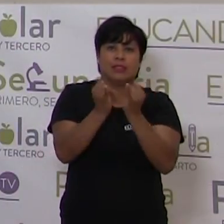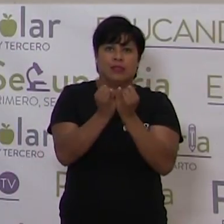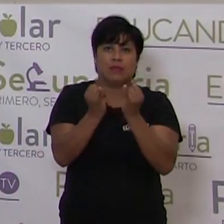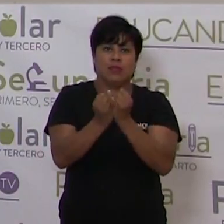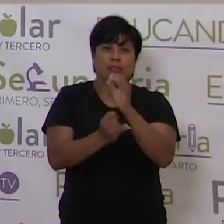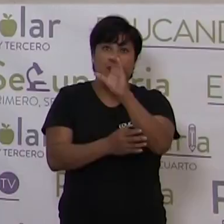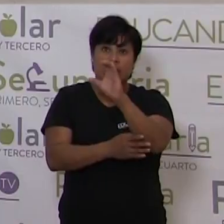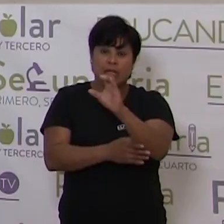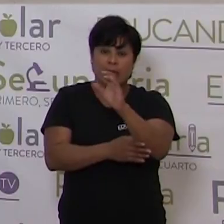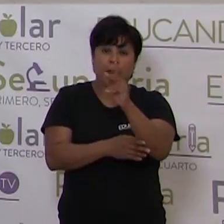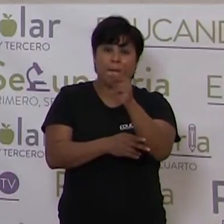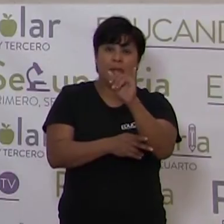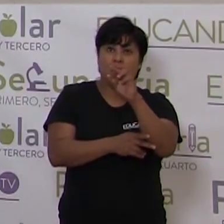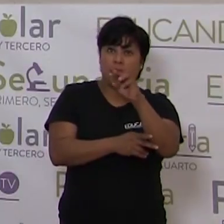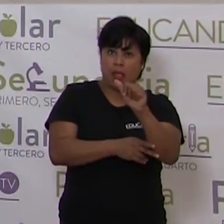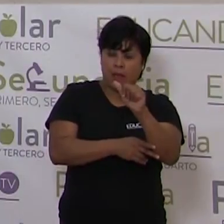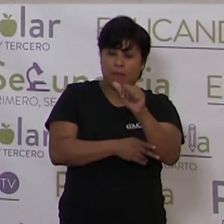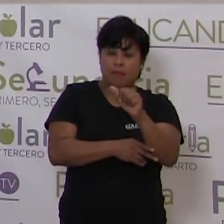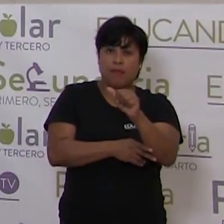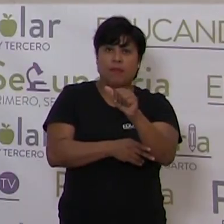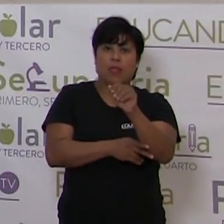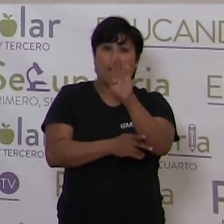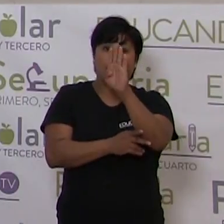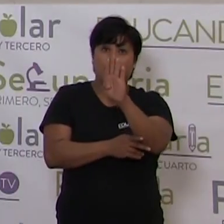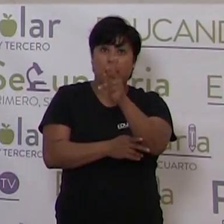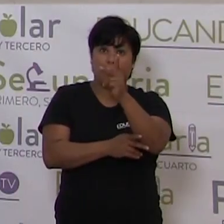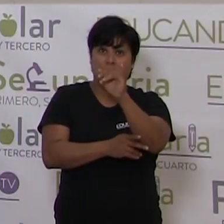C', en B',